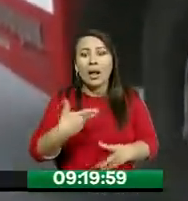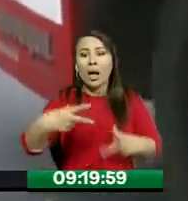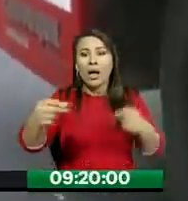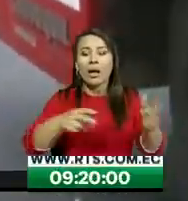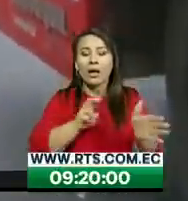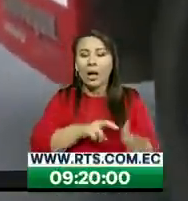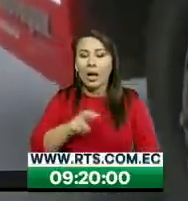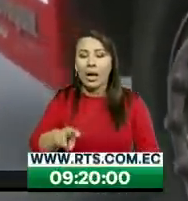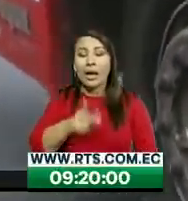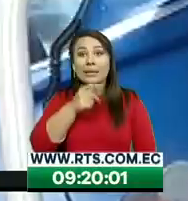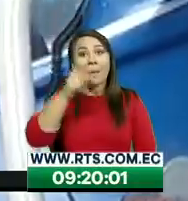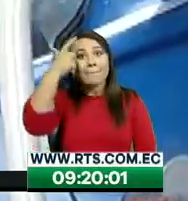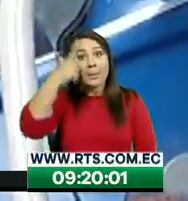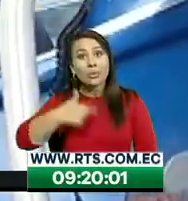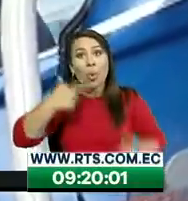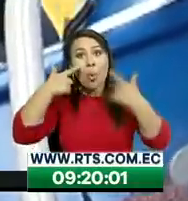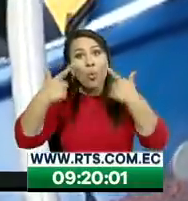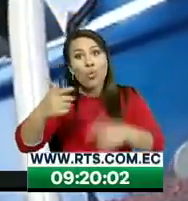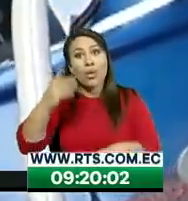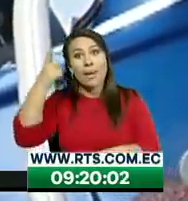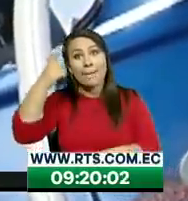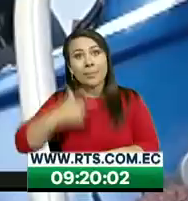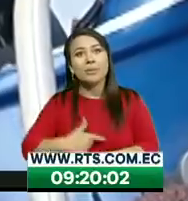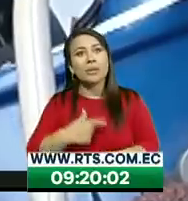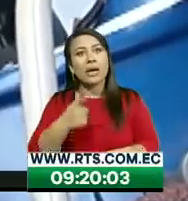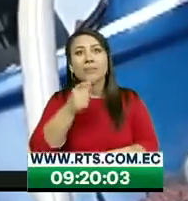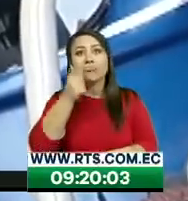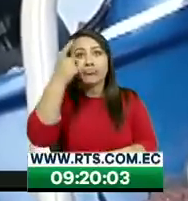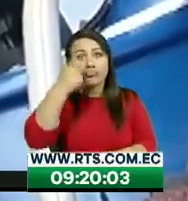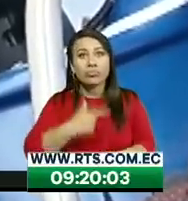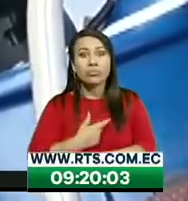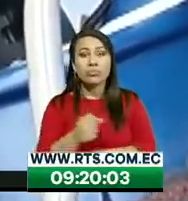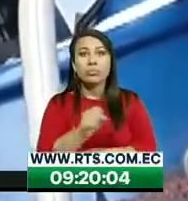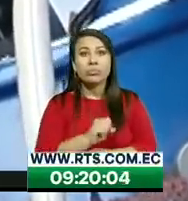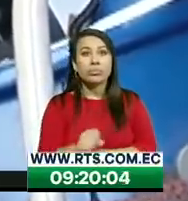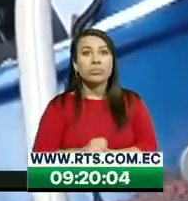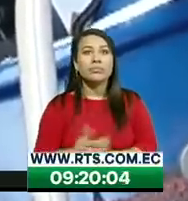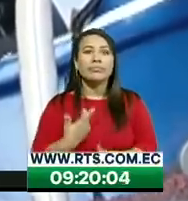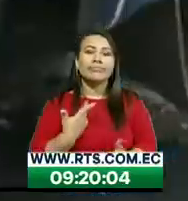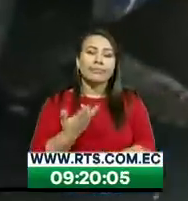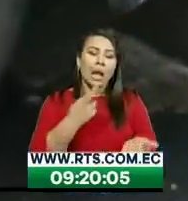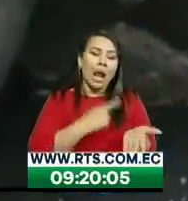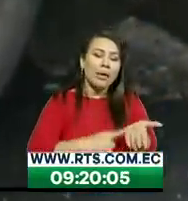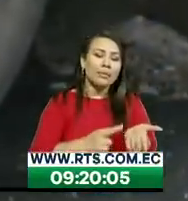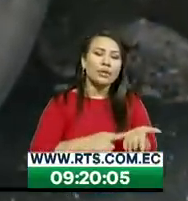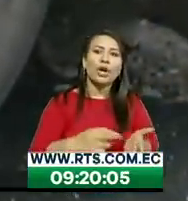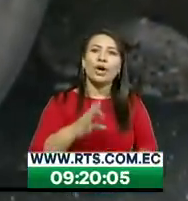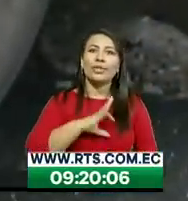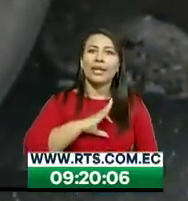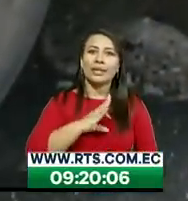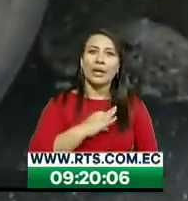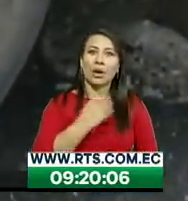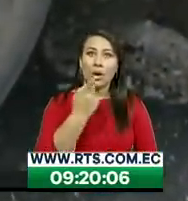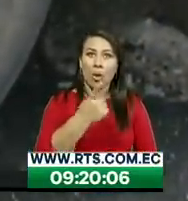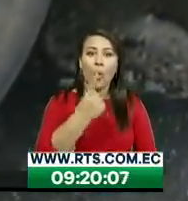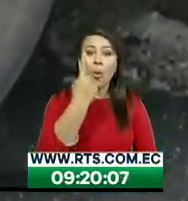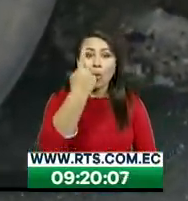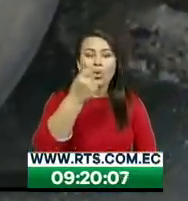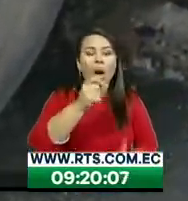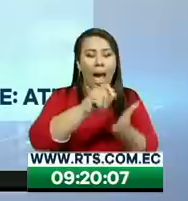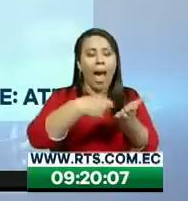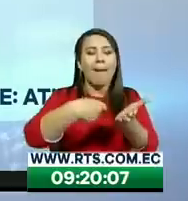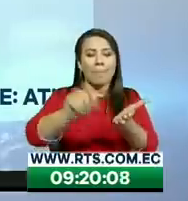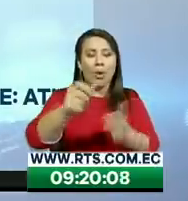organización delictiva. Prácticamente nos encontramos en el cordón fronterizo entre Ecuador y Colombia. A nuestras espaldas,